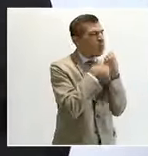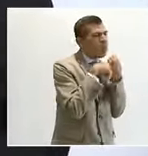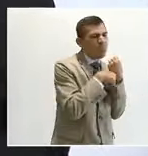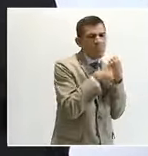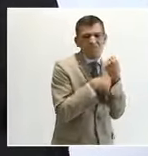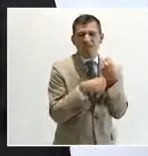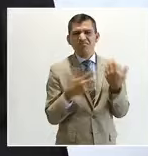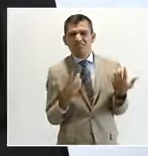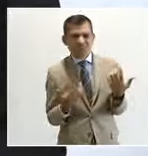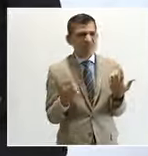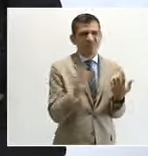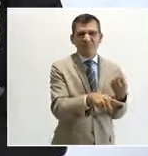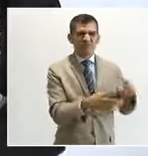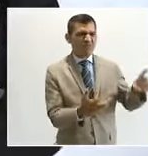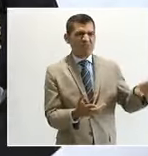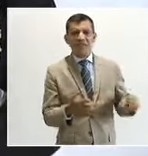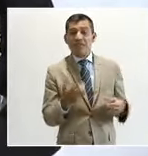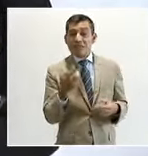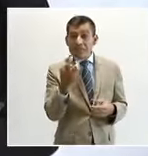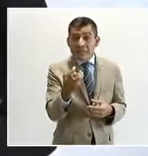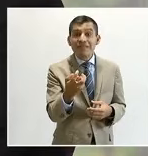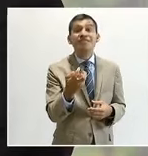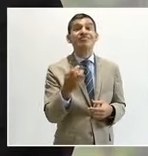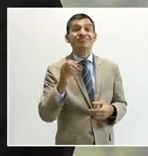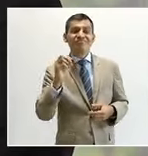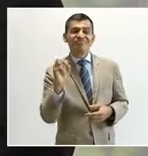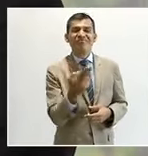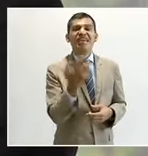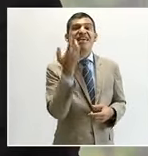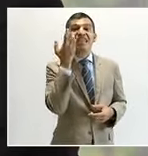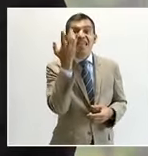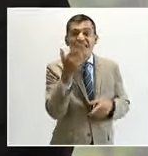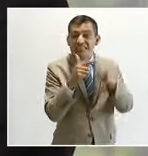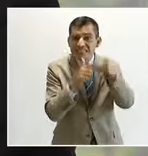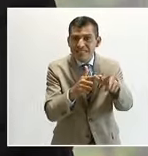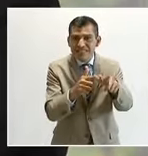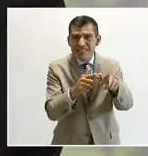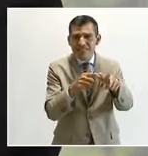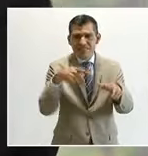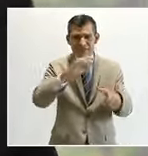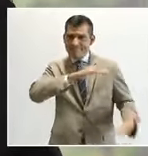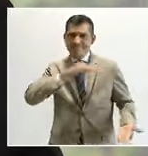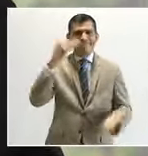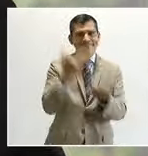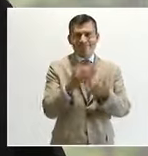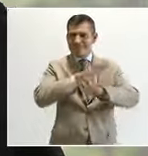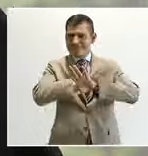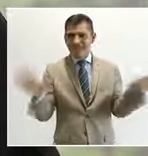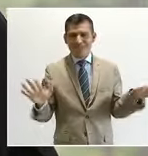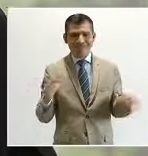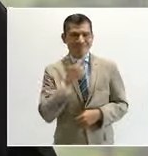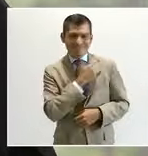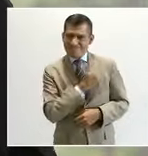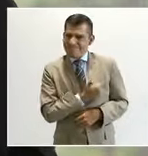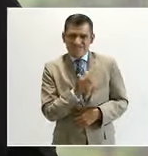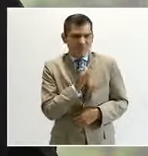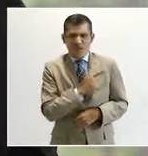injusticias de privilegios Pues eso ya se acabó les guste o no les guste